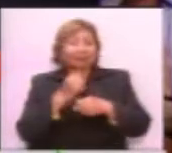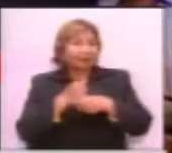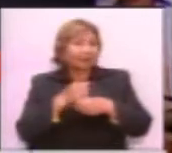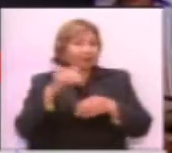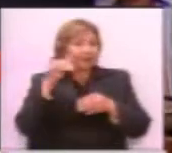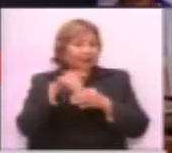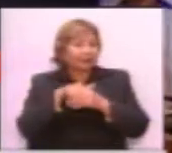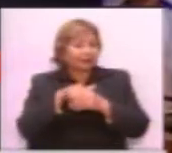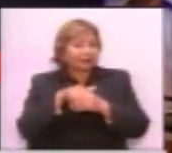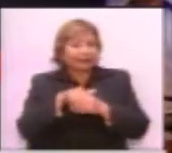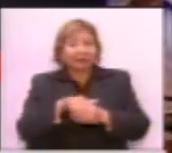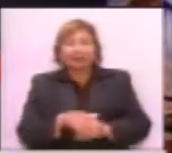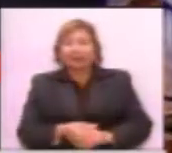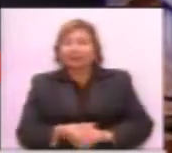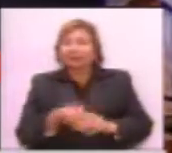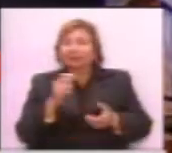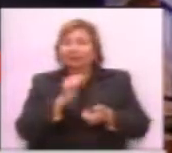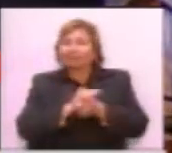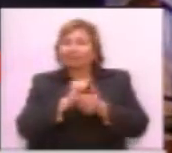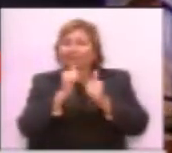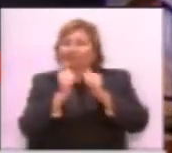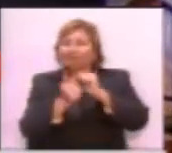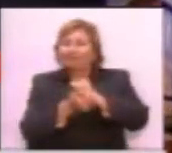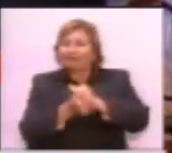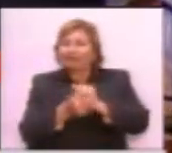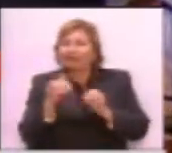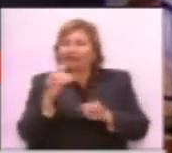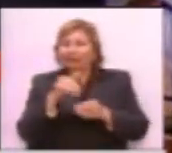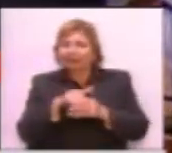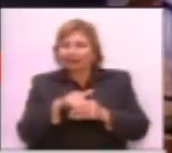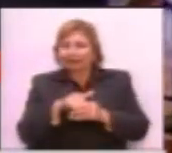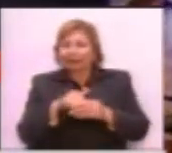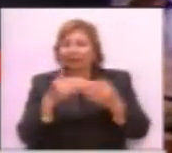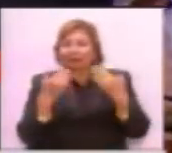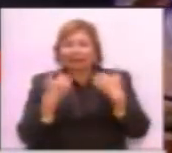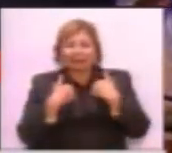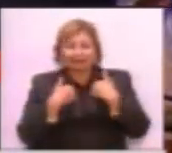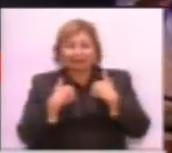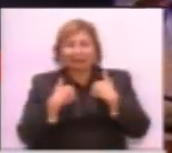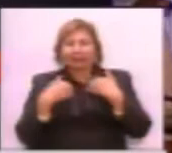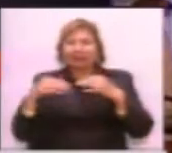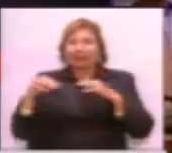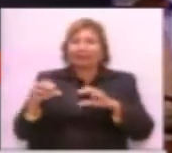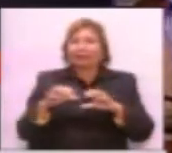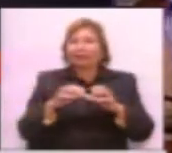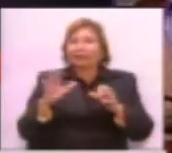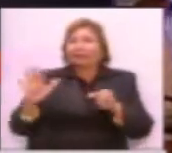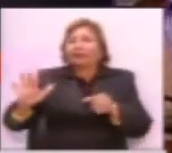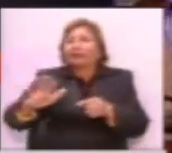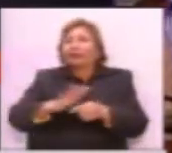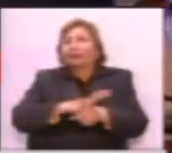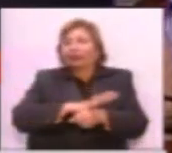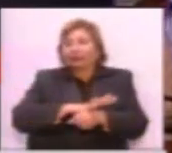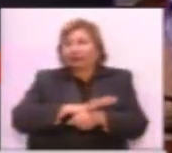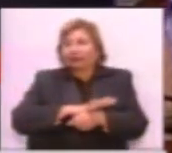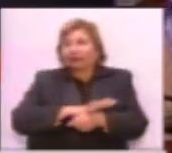electoral, modificamos la ley electoral, se tiene que hacer de manera completa.